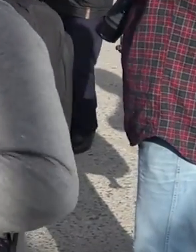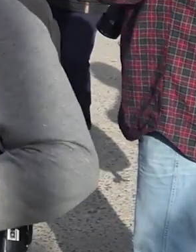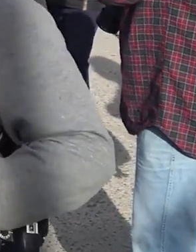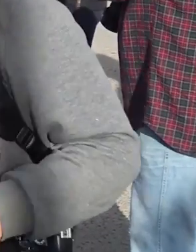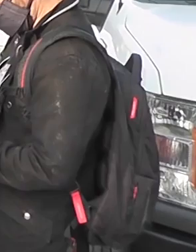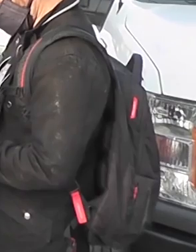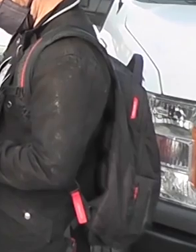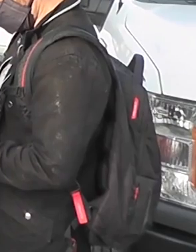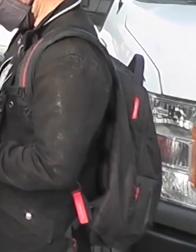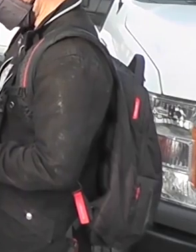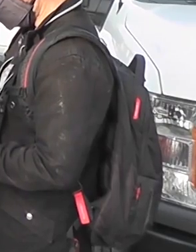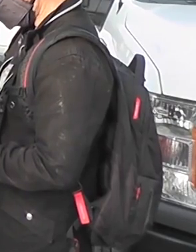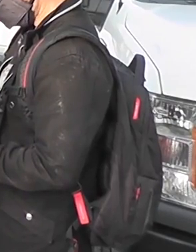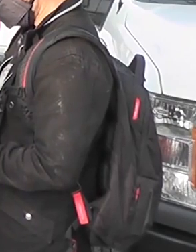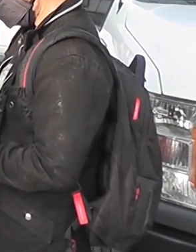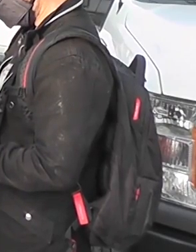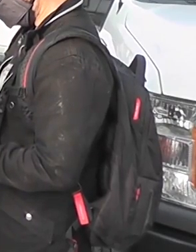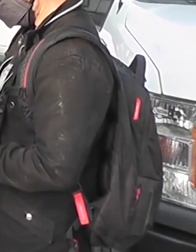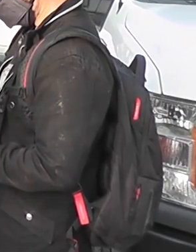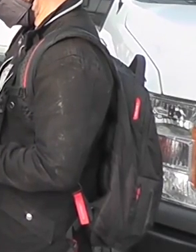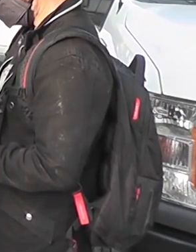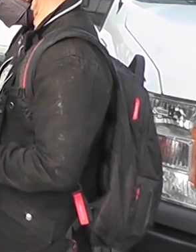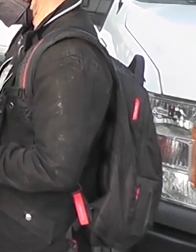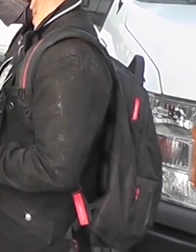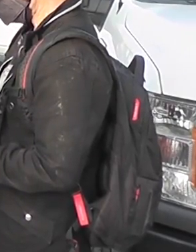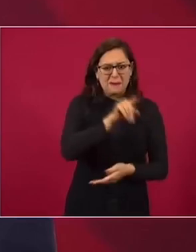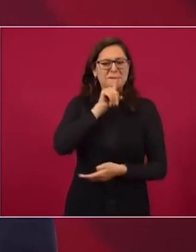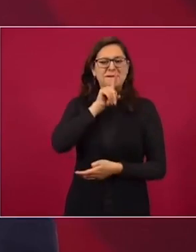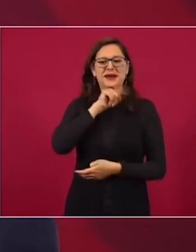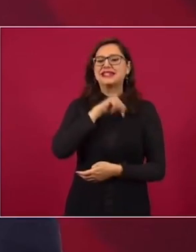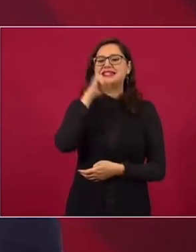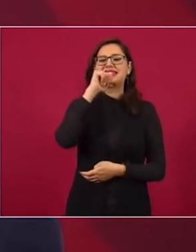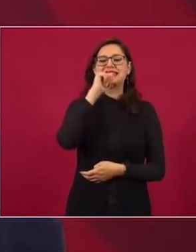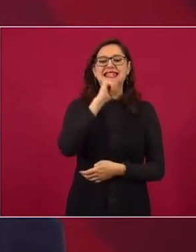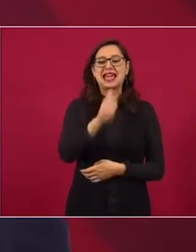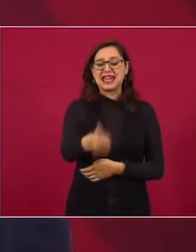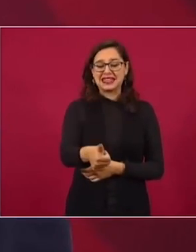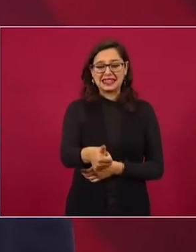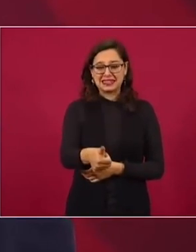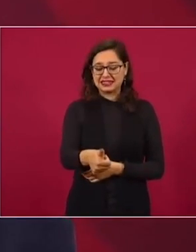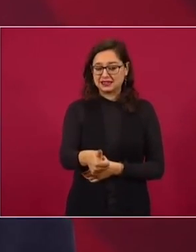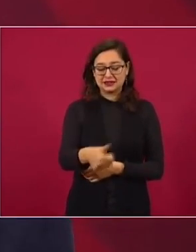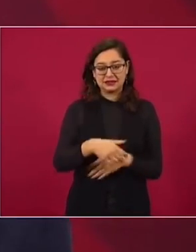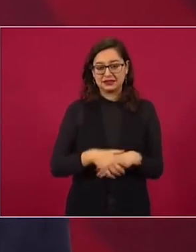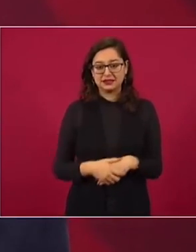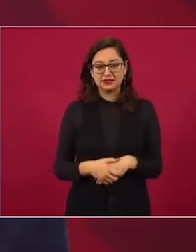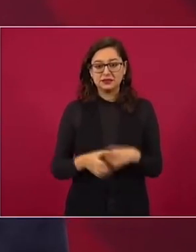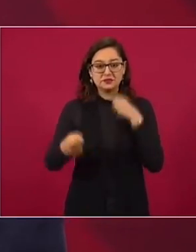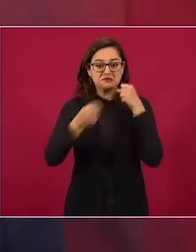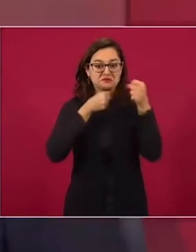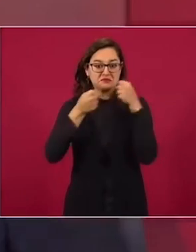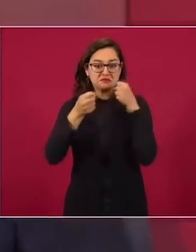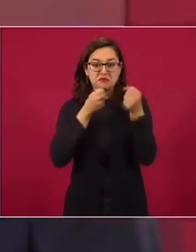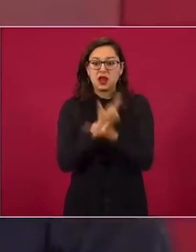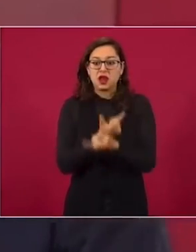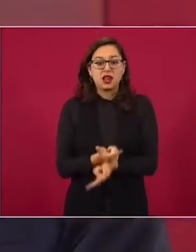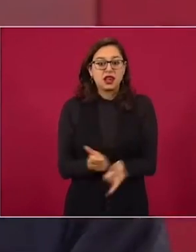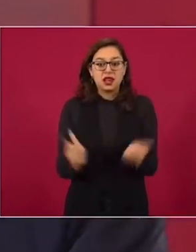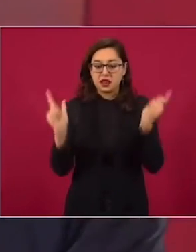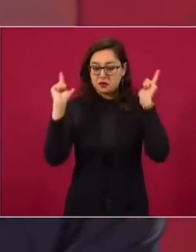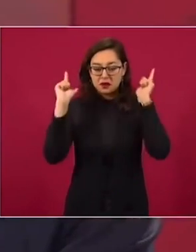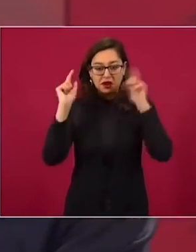se refirió durante una de sus conferencias de prensa a comienzos de año ningún periodista va